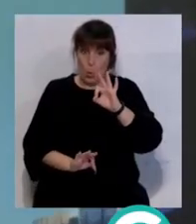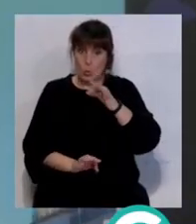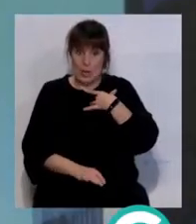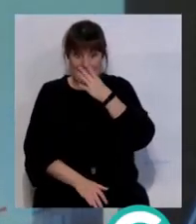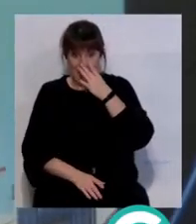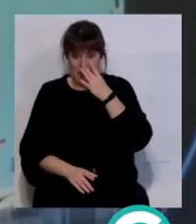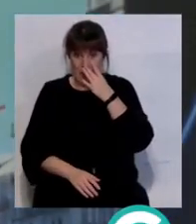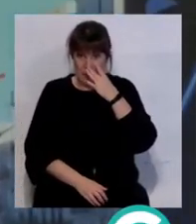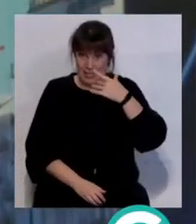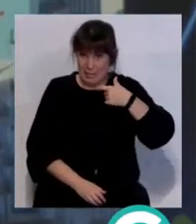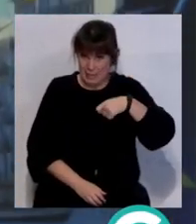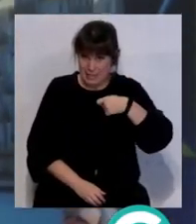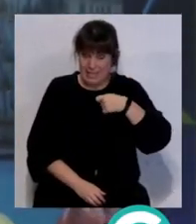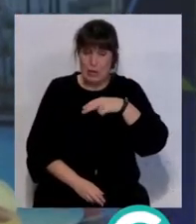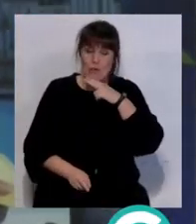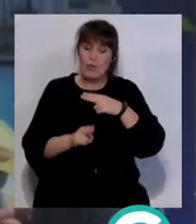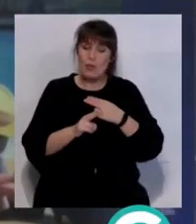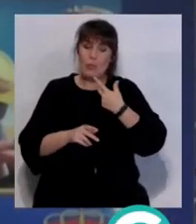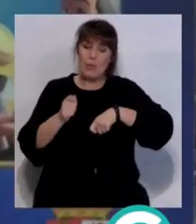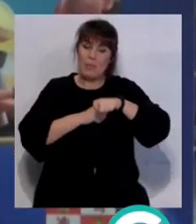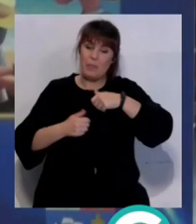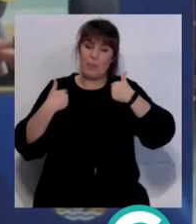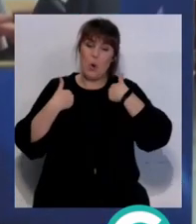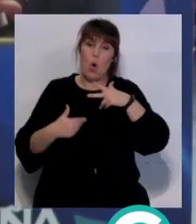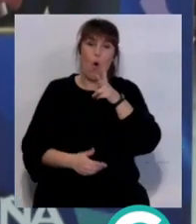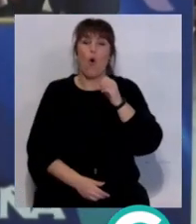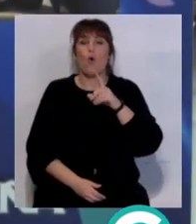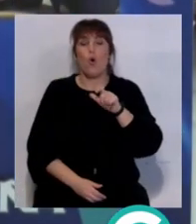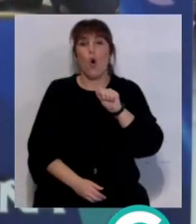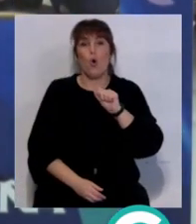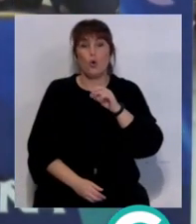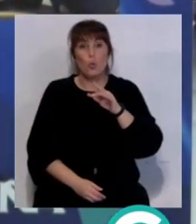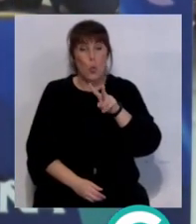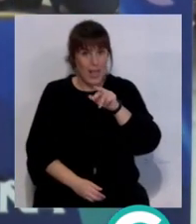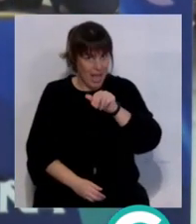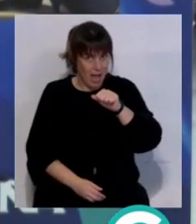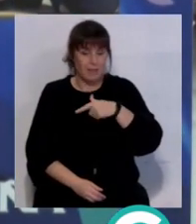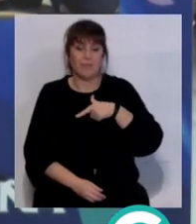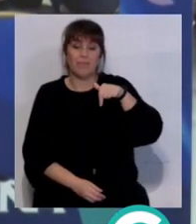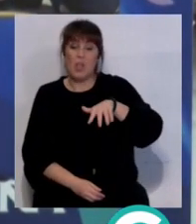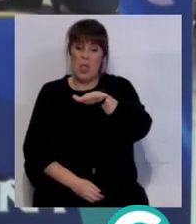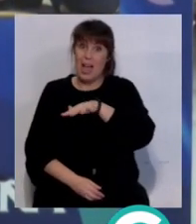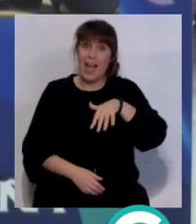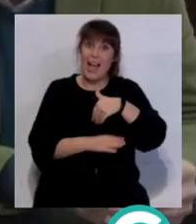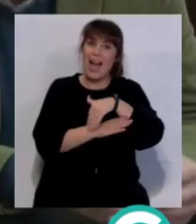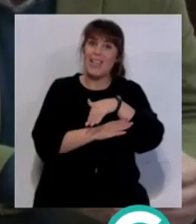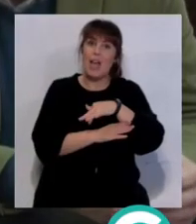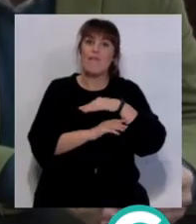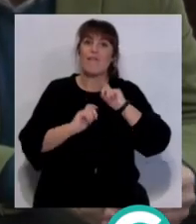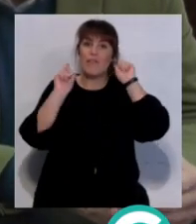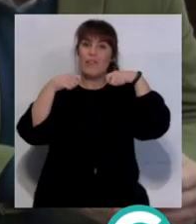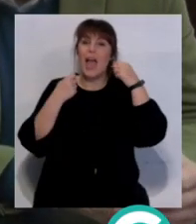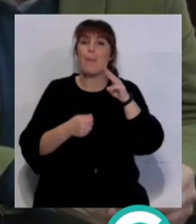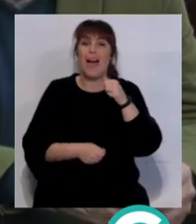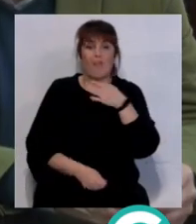Chiquito. Organizada por la Asociación Carnavalesca Oloturias Caleteras, se celebra en la calle Fray Pablo de Cádiz, en la Barriada de La Paz.